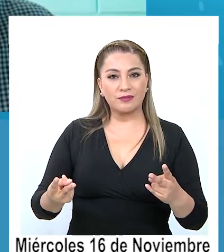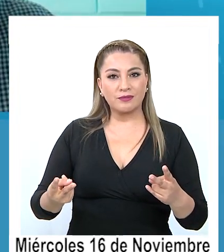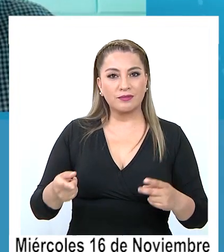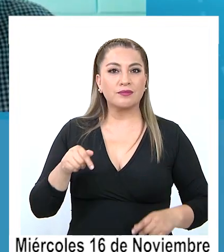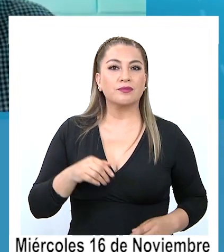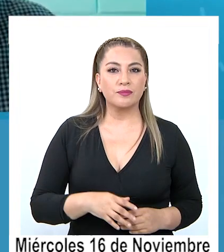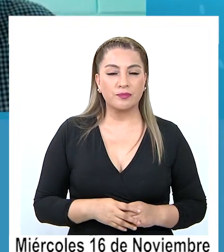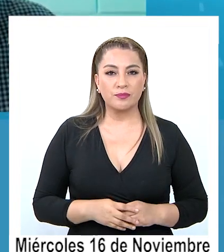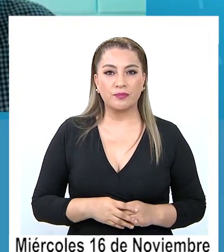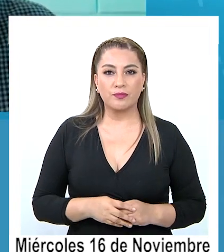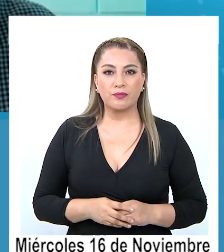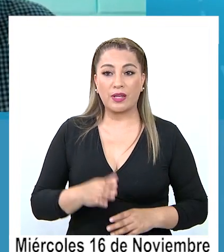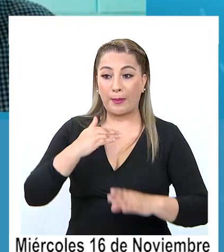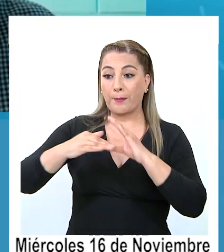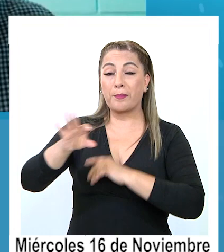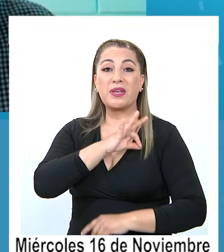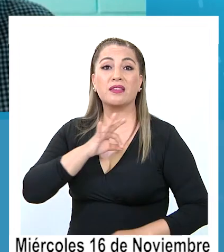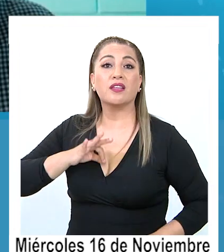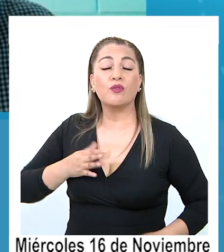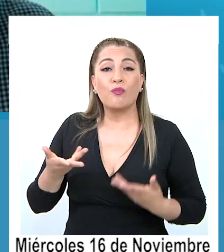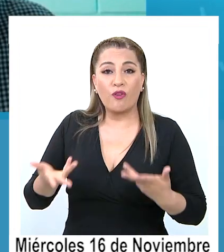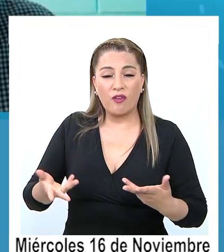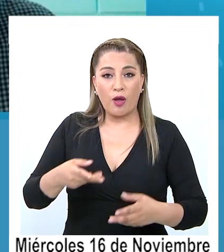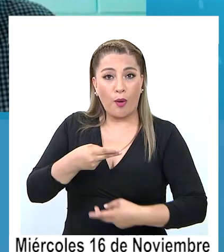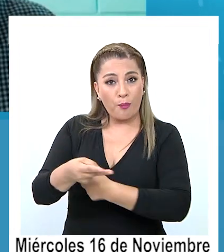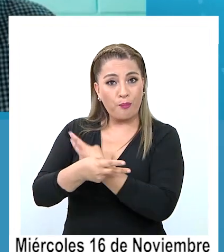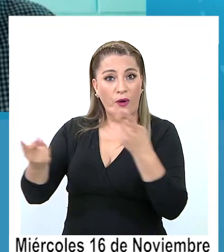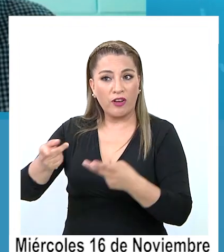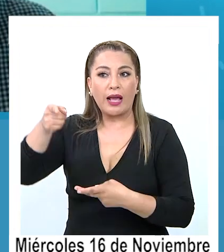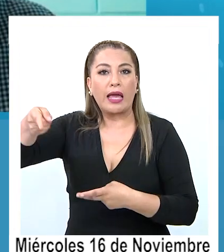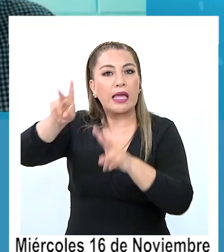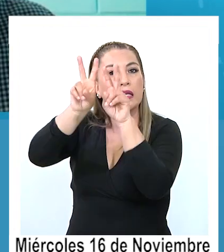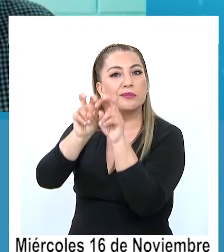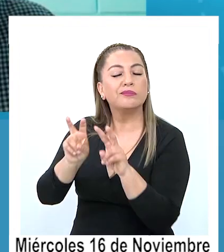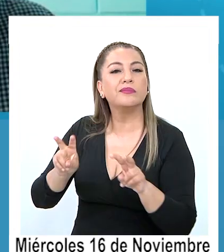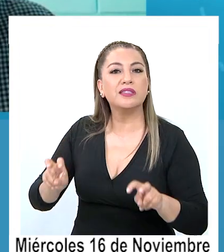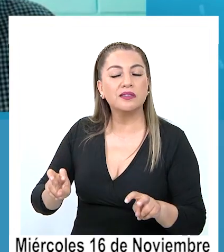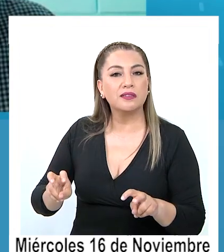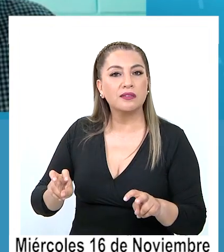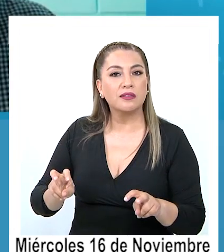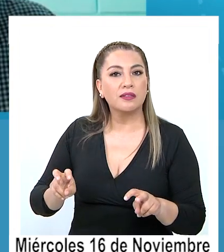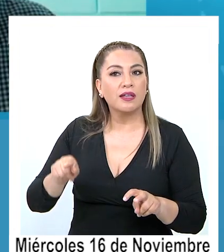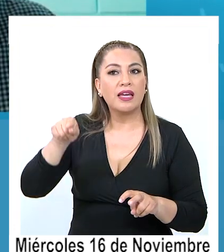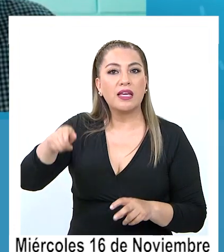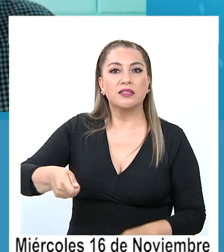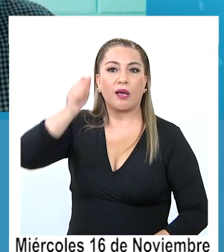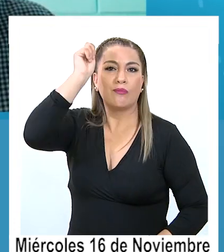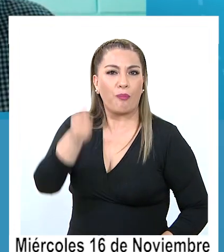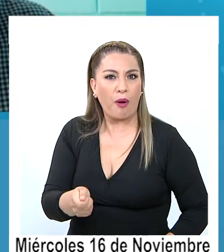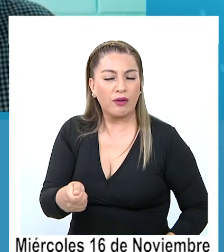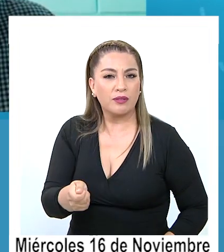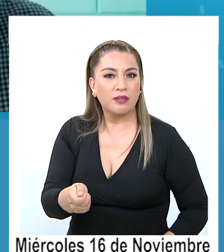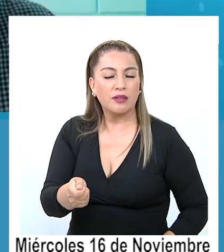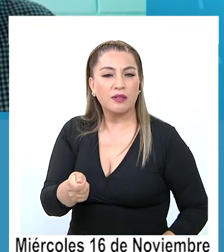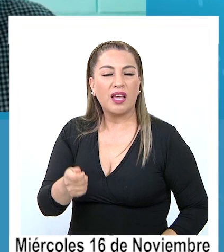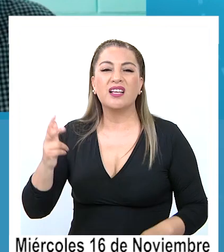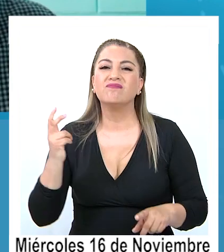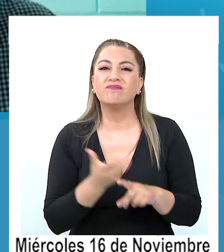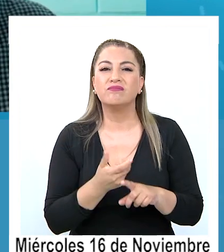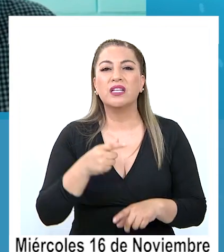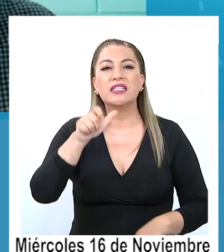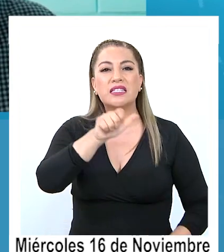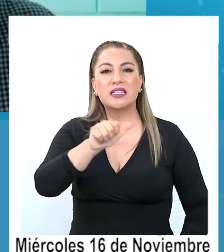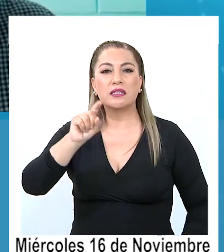penal, ¿cierto? Se remitan al Ministerio Público para que investigue y en el evento los tribunales sancionan, ¿cierto?, este delito que tiene una